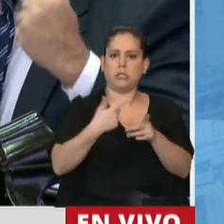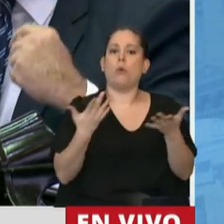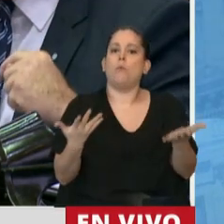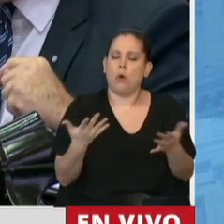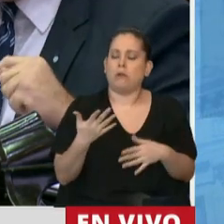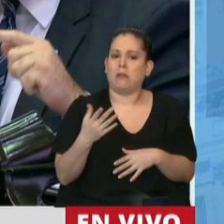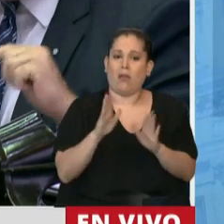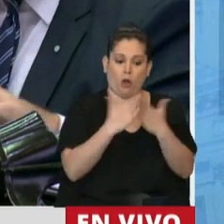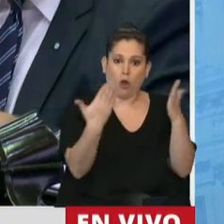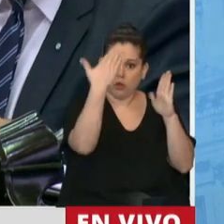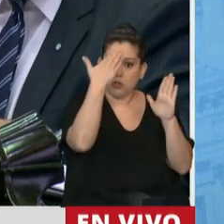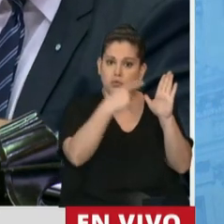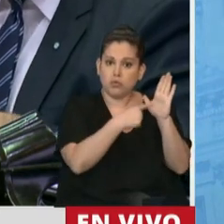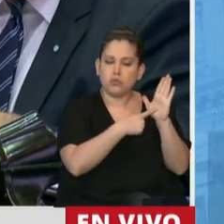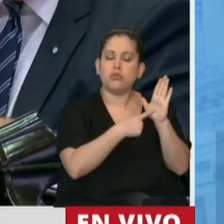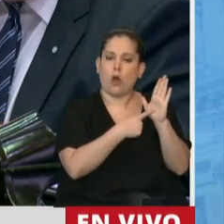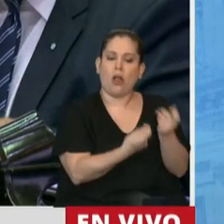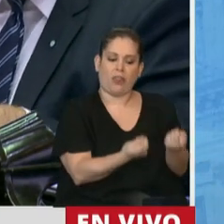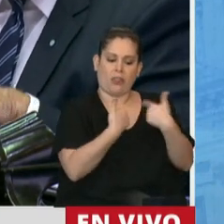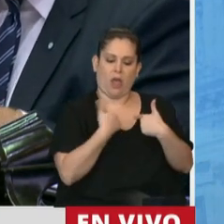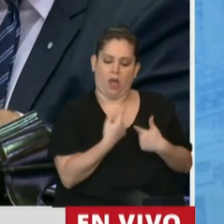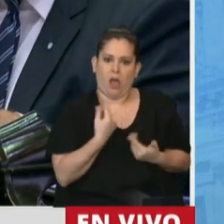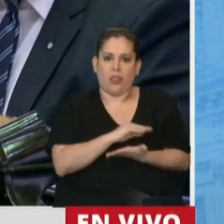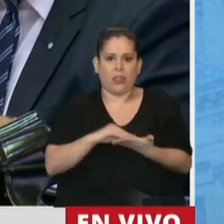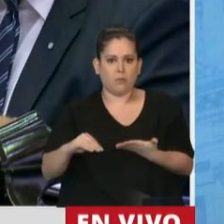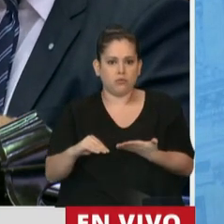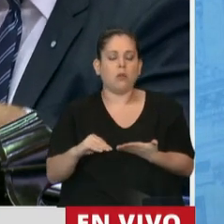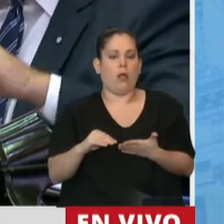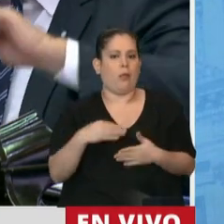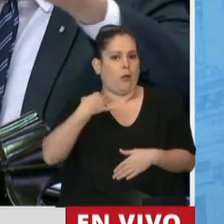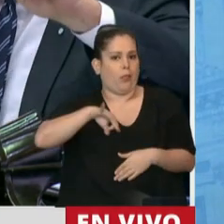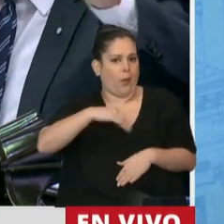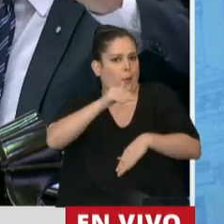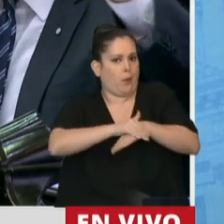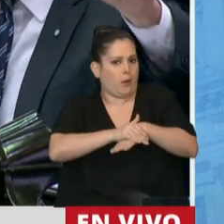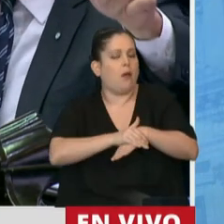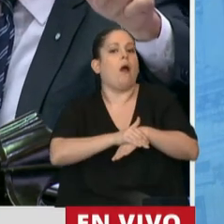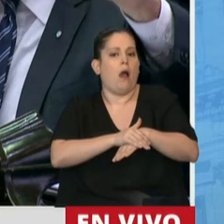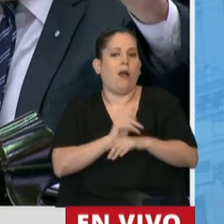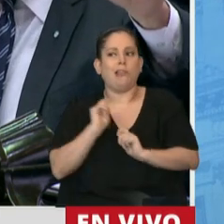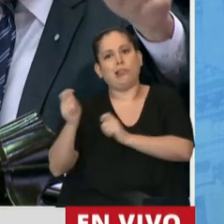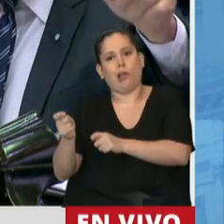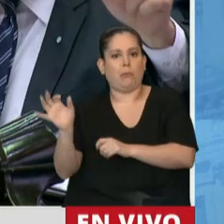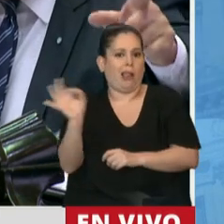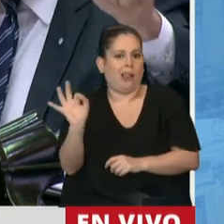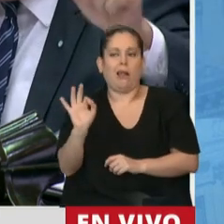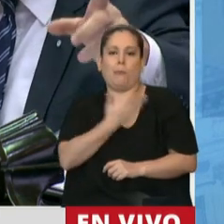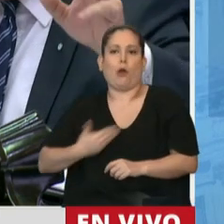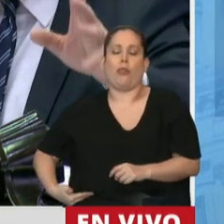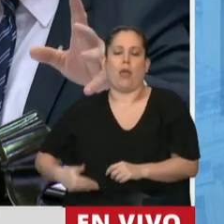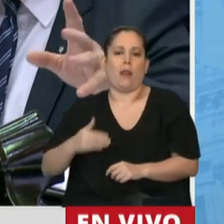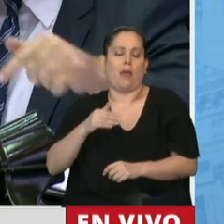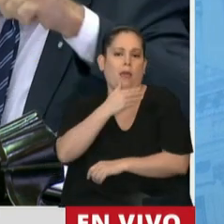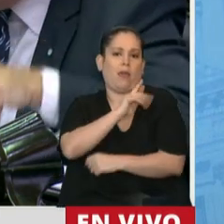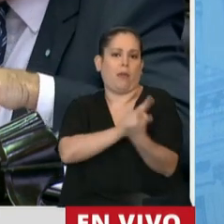por la Constitución tenemos dado a los diputados y este Congreso de la Nación y no lo estamos delegando en el Poder Ejecutivo para que